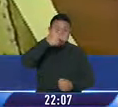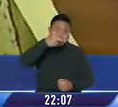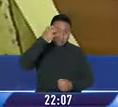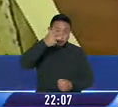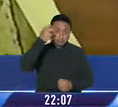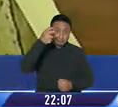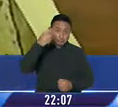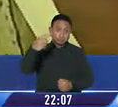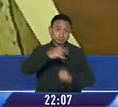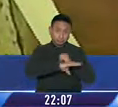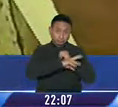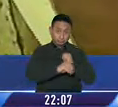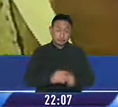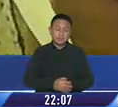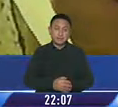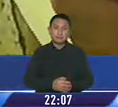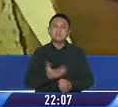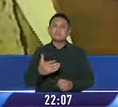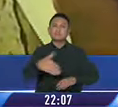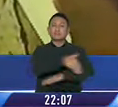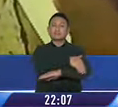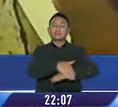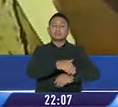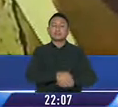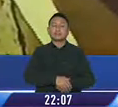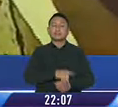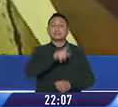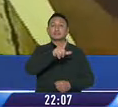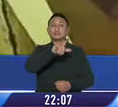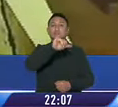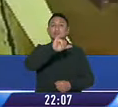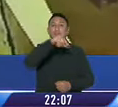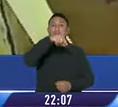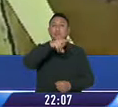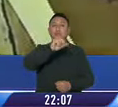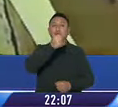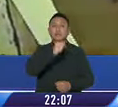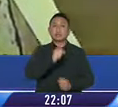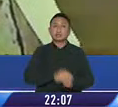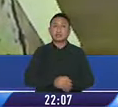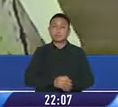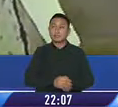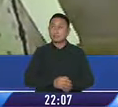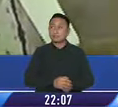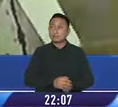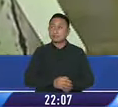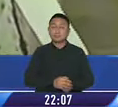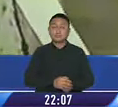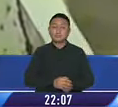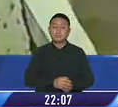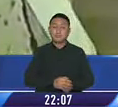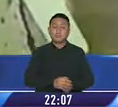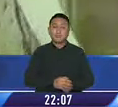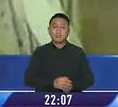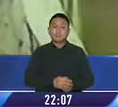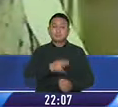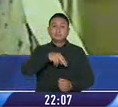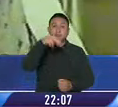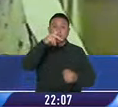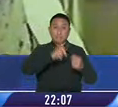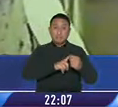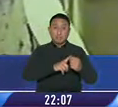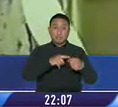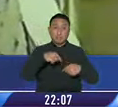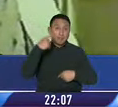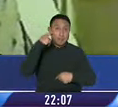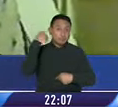de seguridad de la zona. Ocurrió en las calles Líquenes y California Alta, en el sector de San Isidro del Inca, al norte de Quito. Tras el sonido